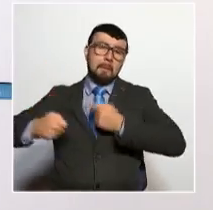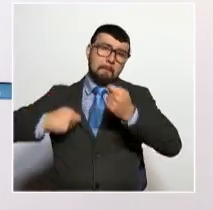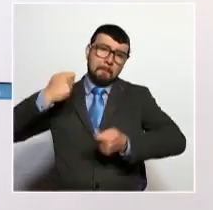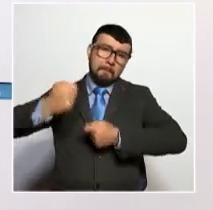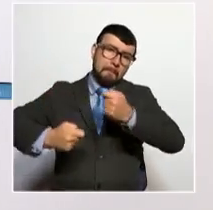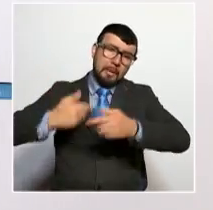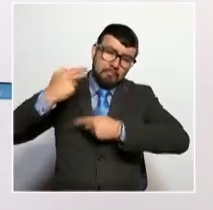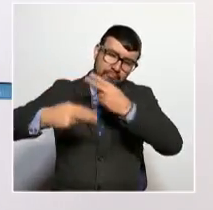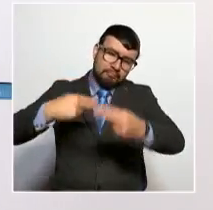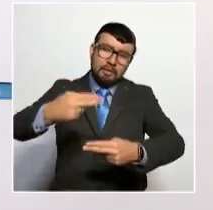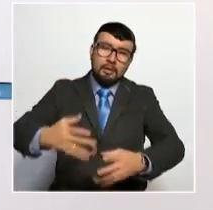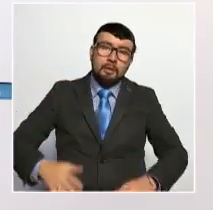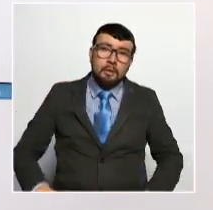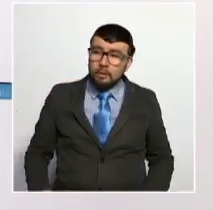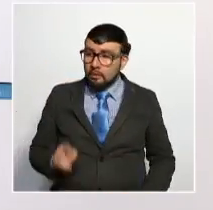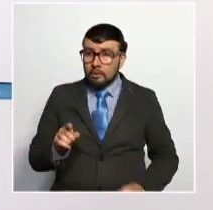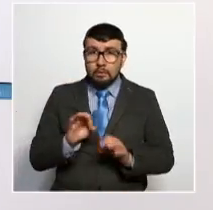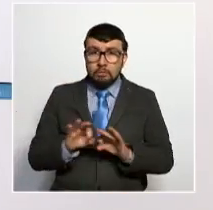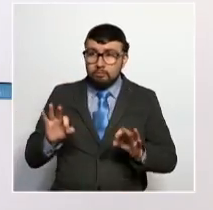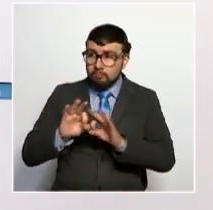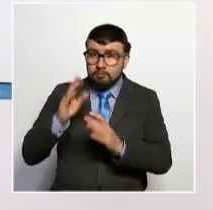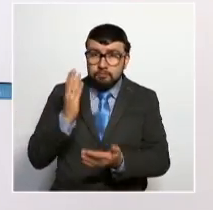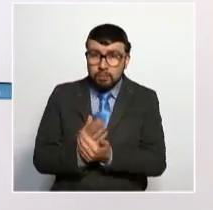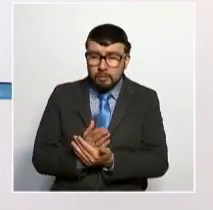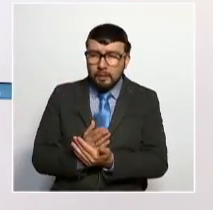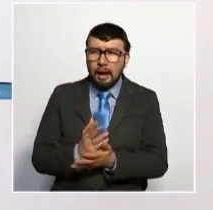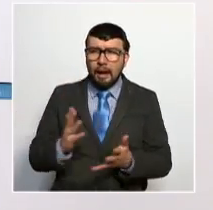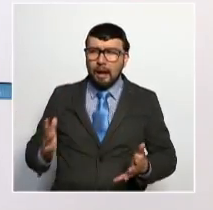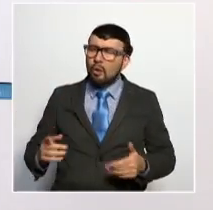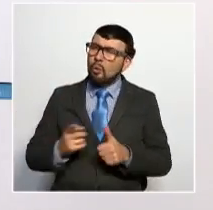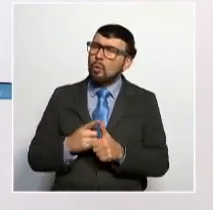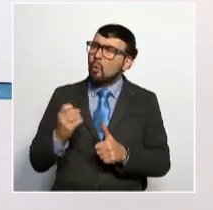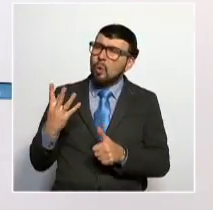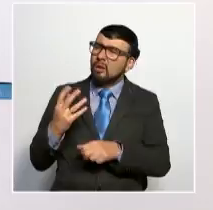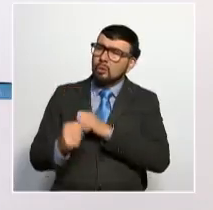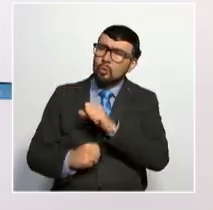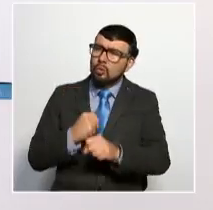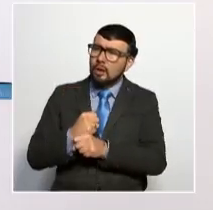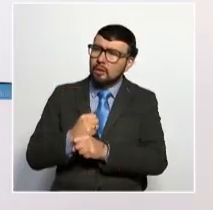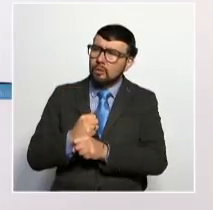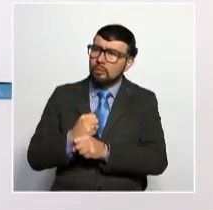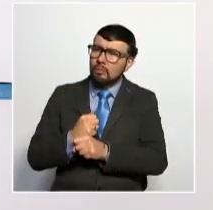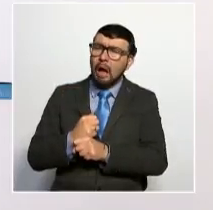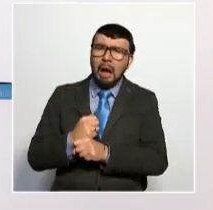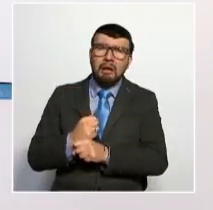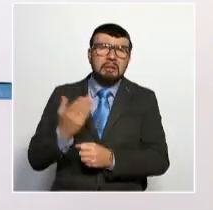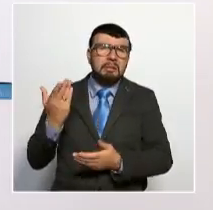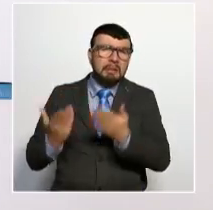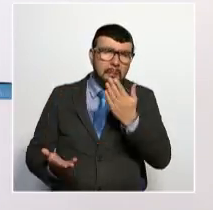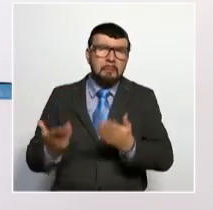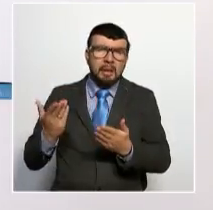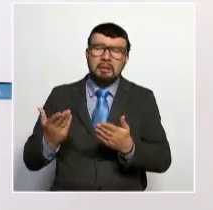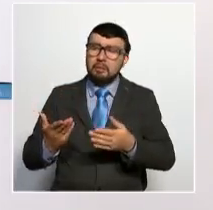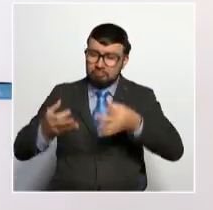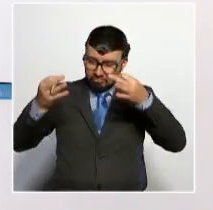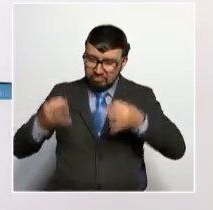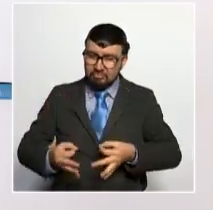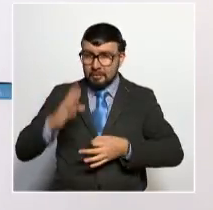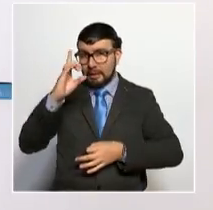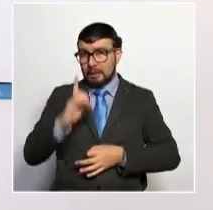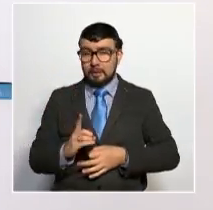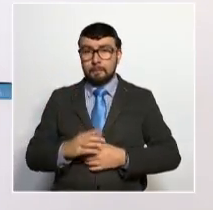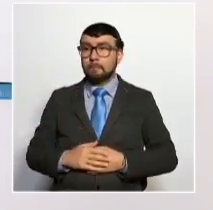es que cuando se presenta, pues vamos a establecer primero la edad de la paciente para definir cuál va a ser el manejo. Cuando la mujer